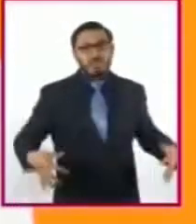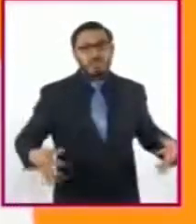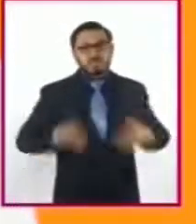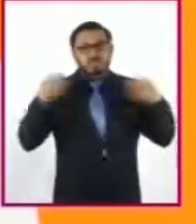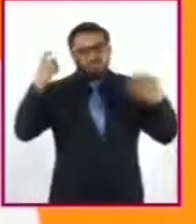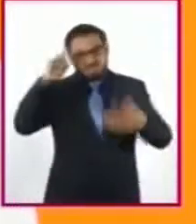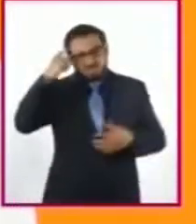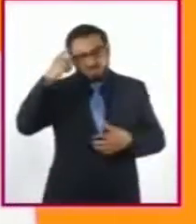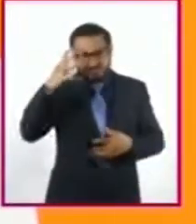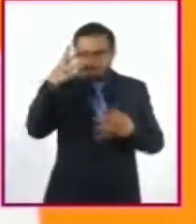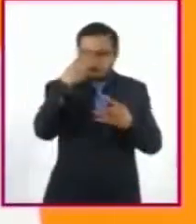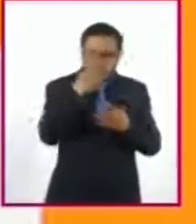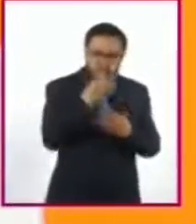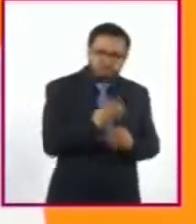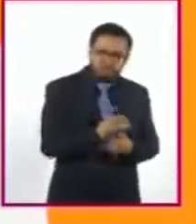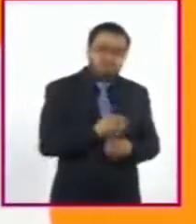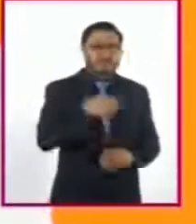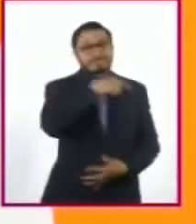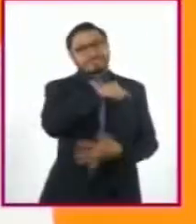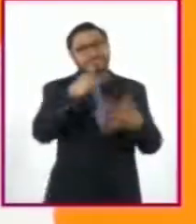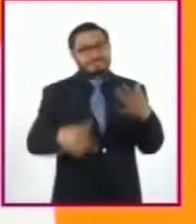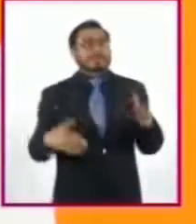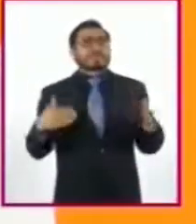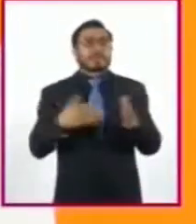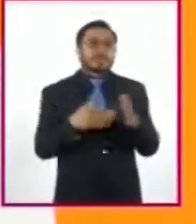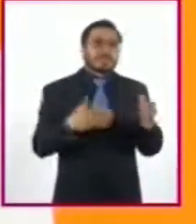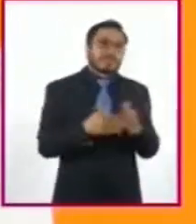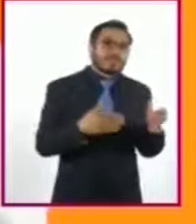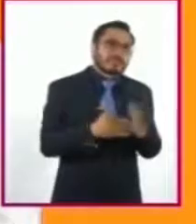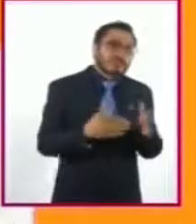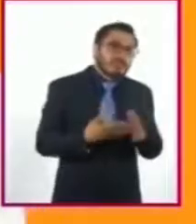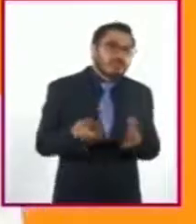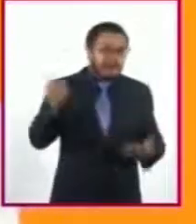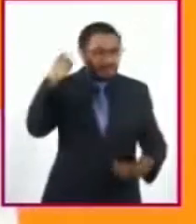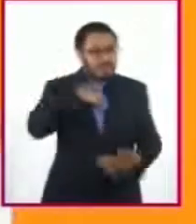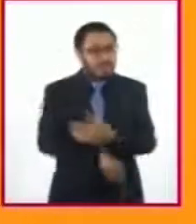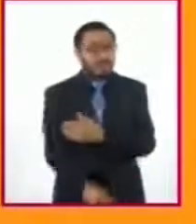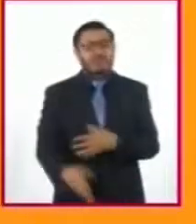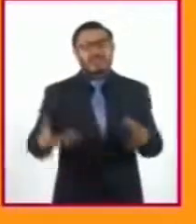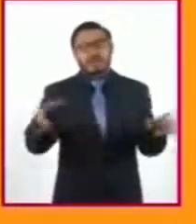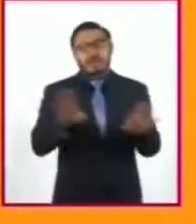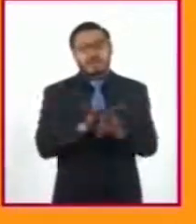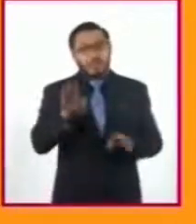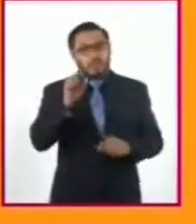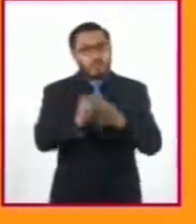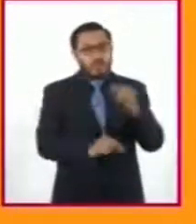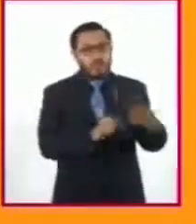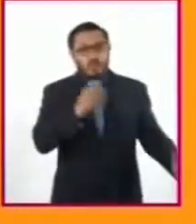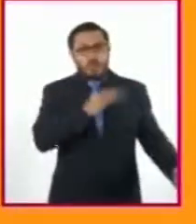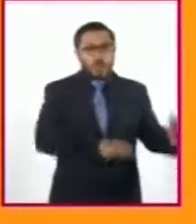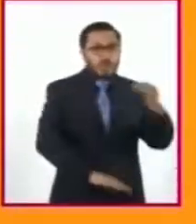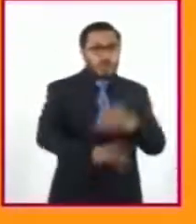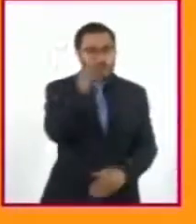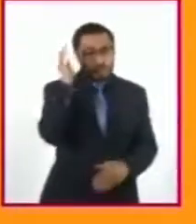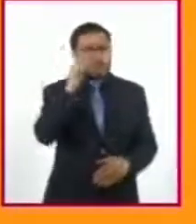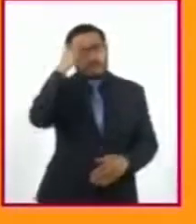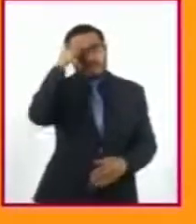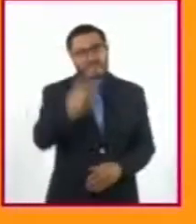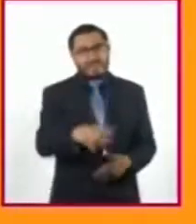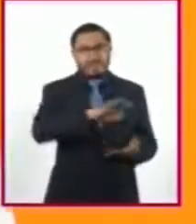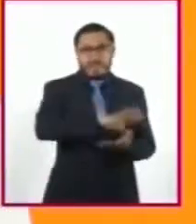tristeza, los cuales fueron obstáculos internos que tuvo que superar y pudo transformar para lograr sus